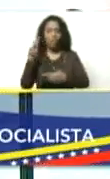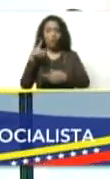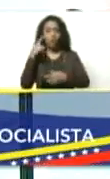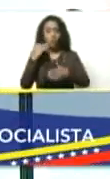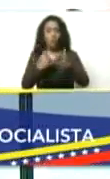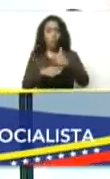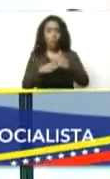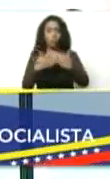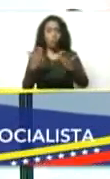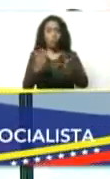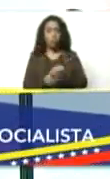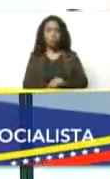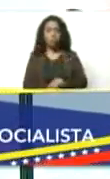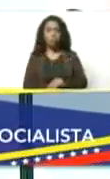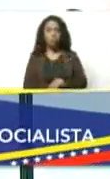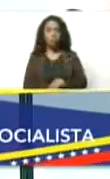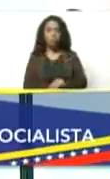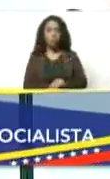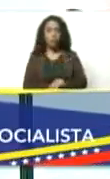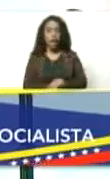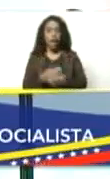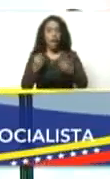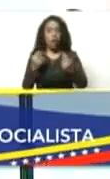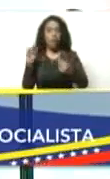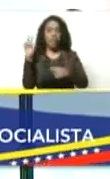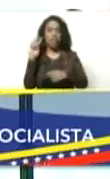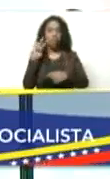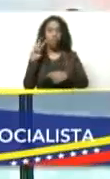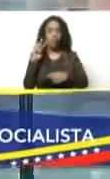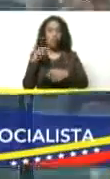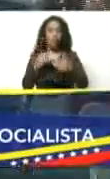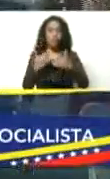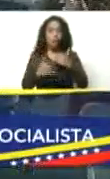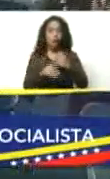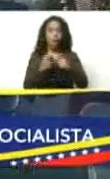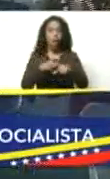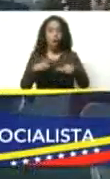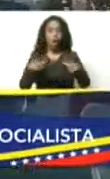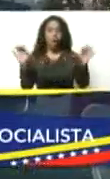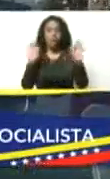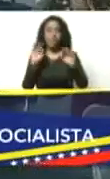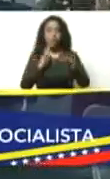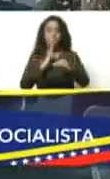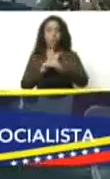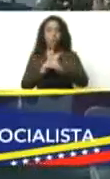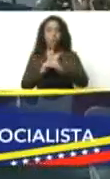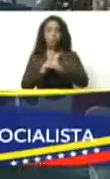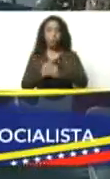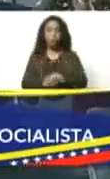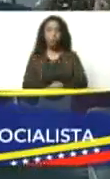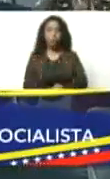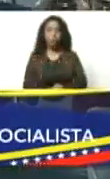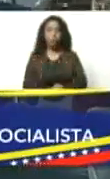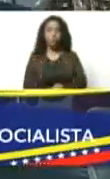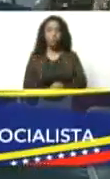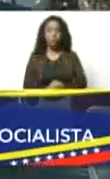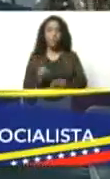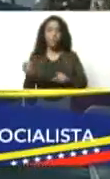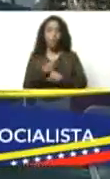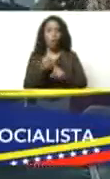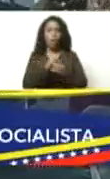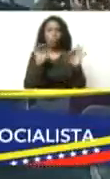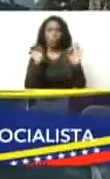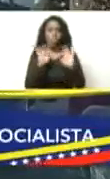es pa'lante, ¿oyó? La economía venezolana lo que es pa'lante y nada ni nadie nos va a detener ni nos va a sabotear.